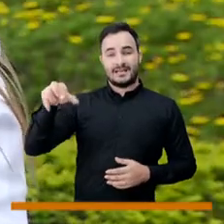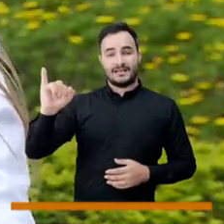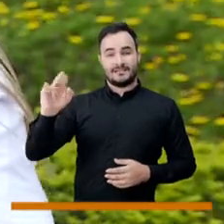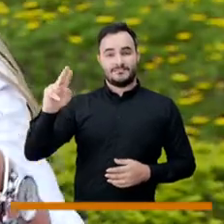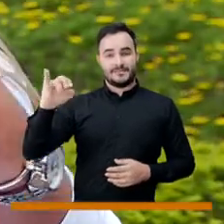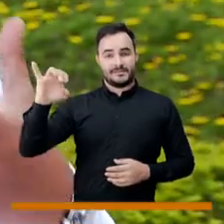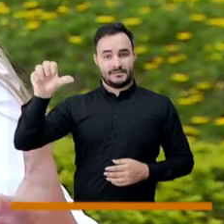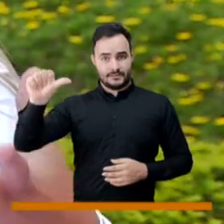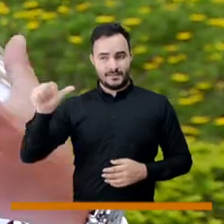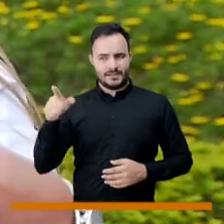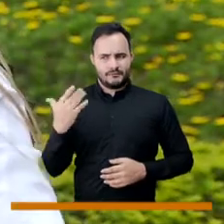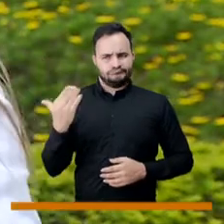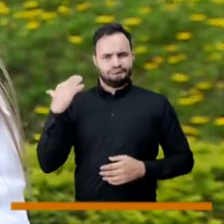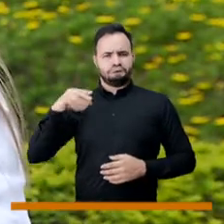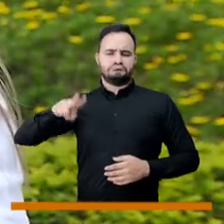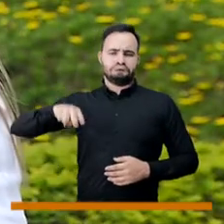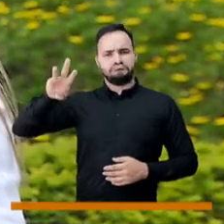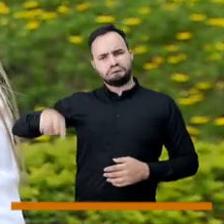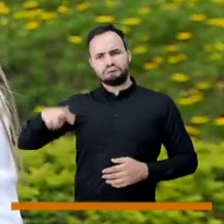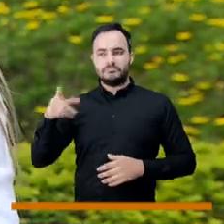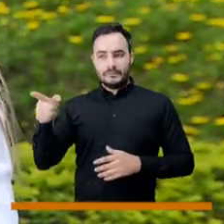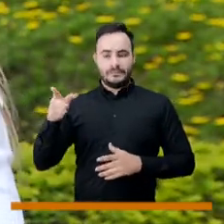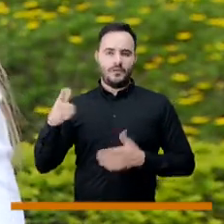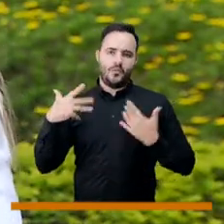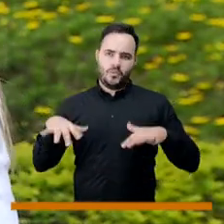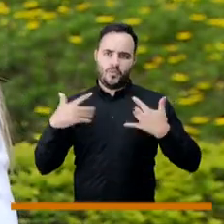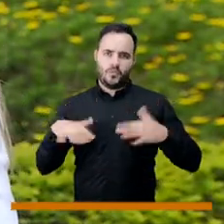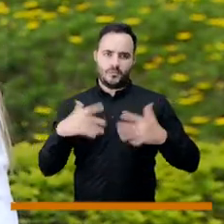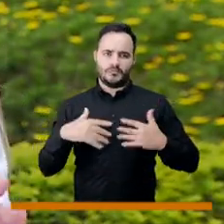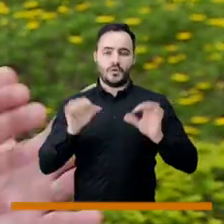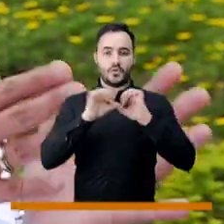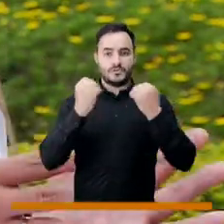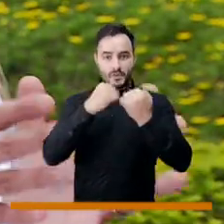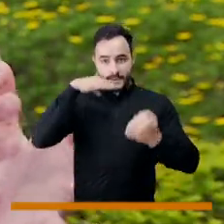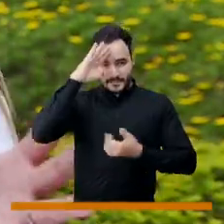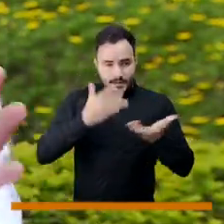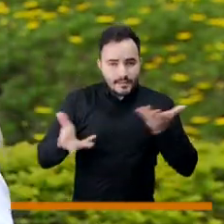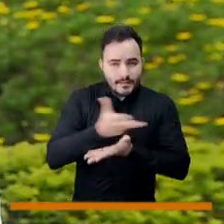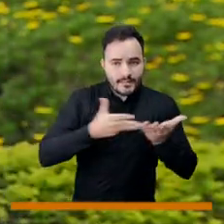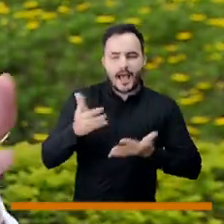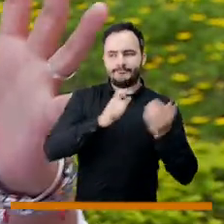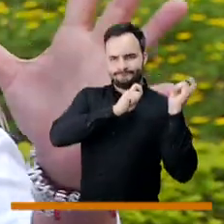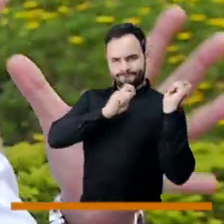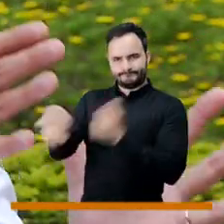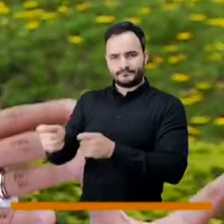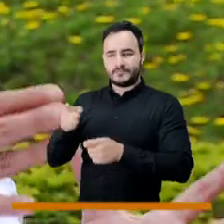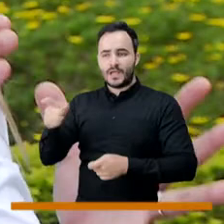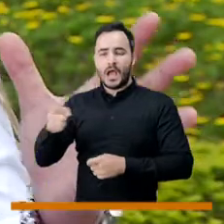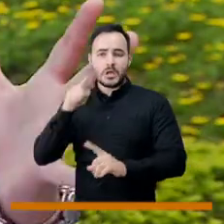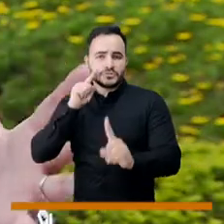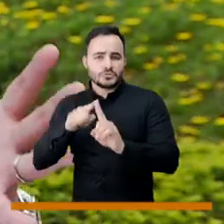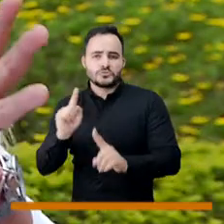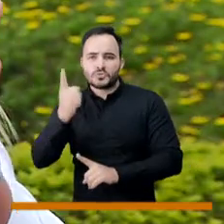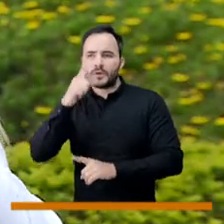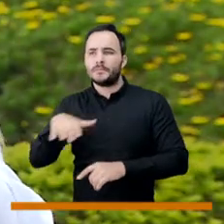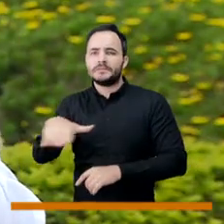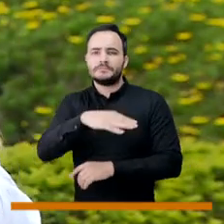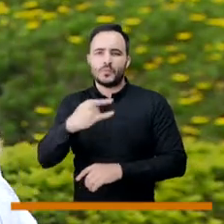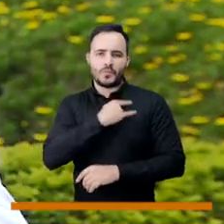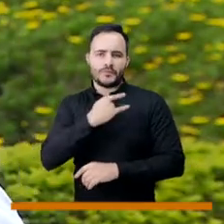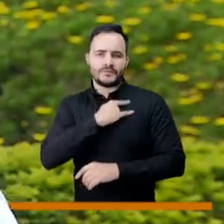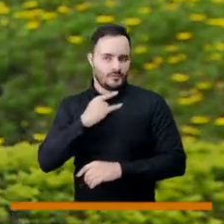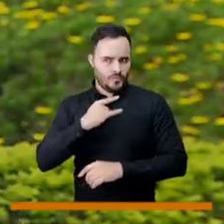meses por autorización del concejo de medellín pasó de ser simplemente la agencia de educación superior a ser la agencia de educación